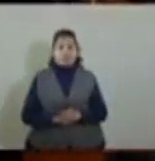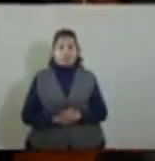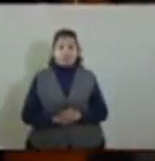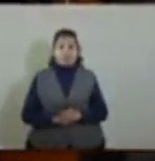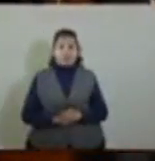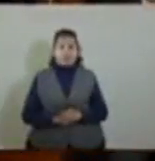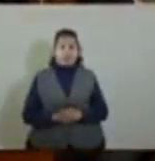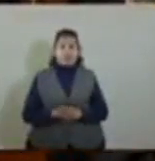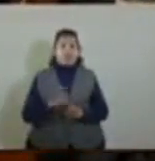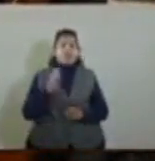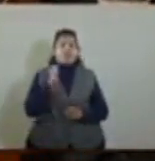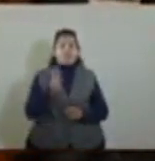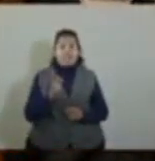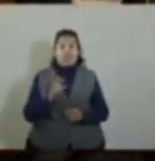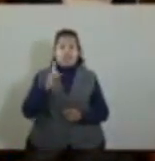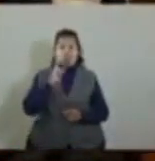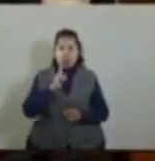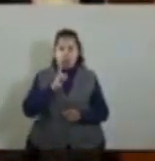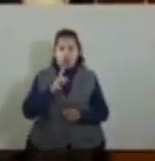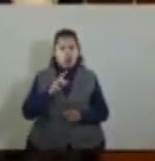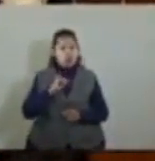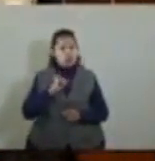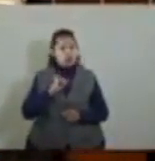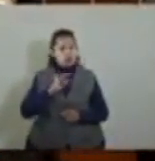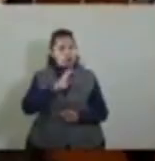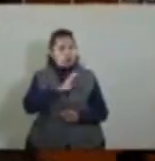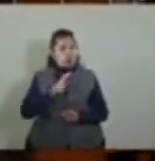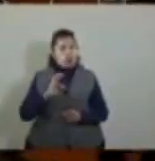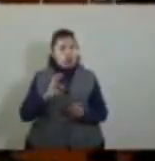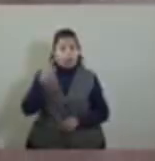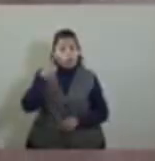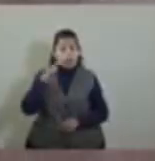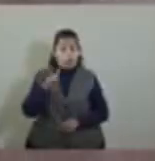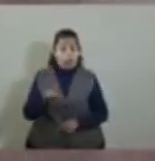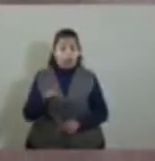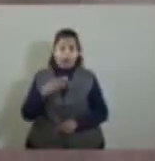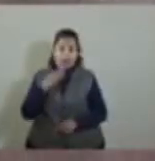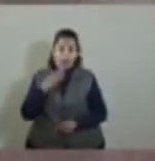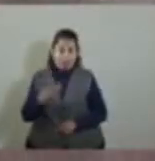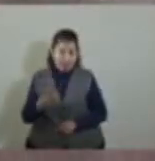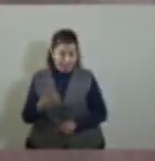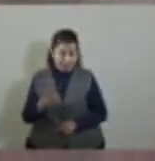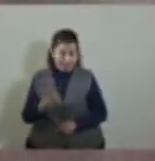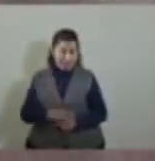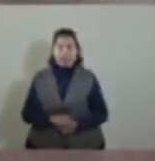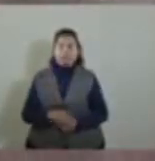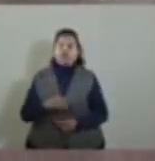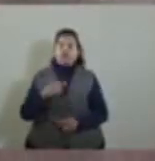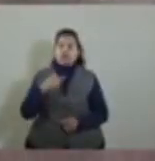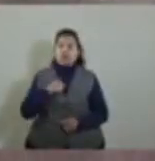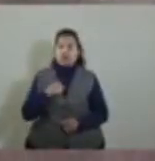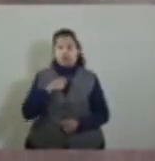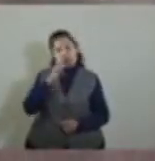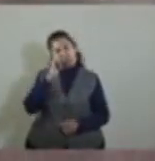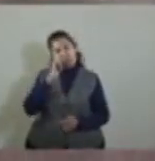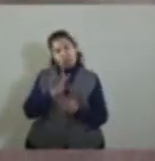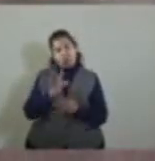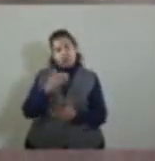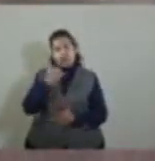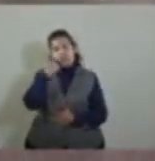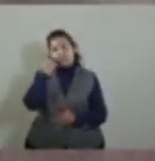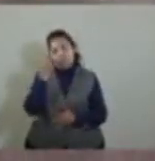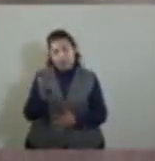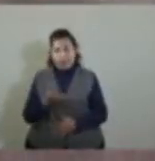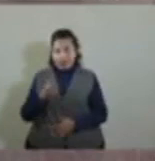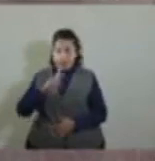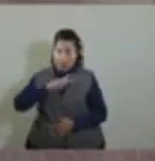La capacidad y la igualdad a las mujeres. Mi único anhelo, mi único